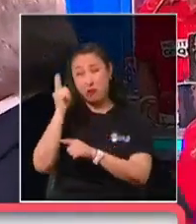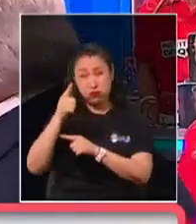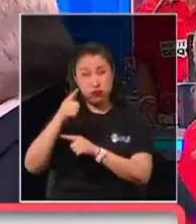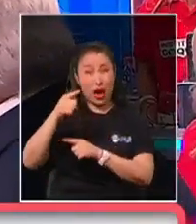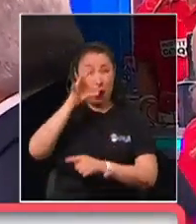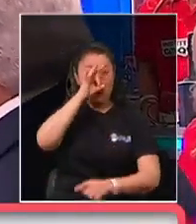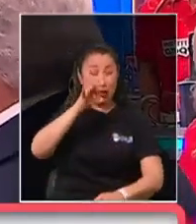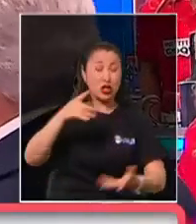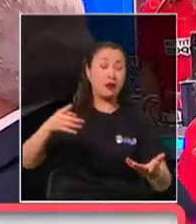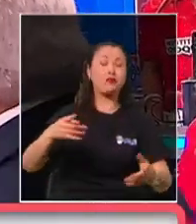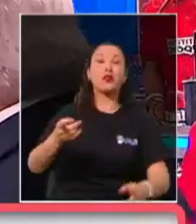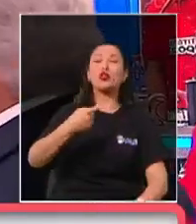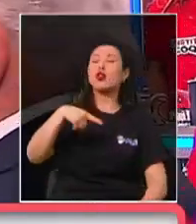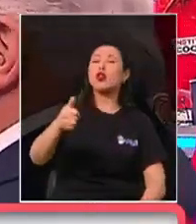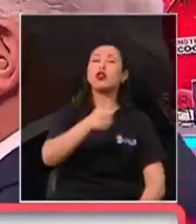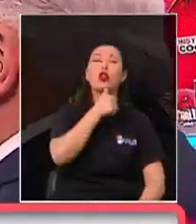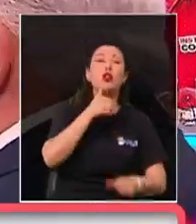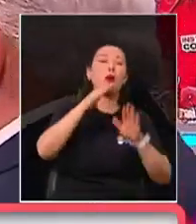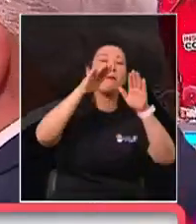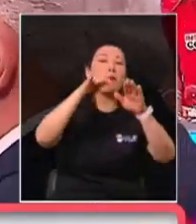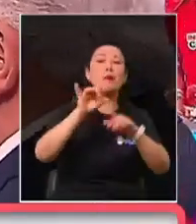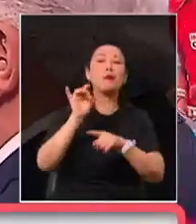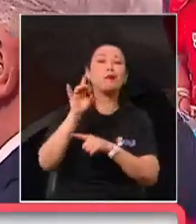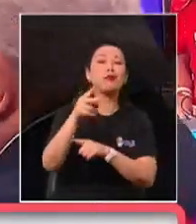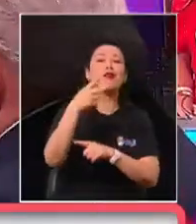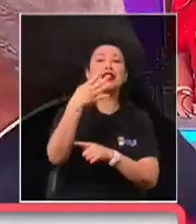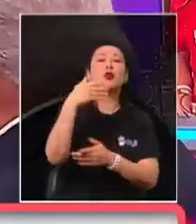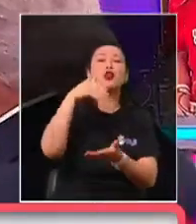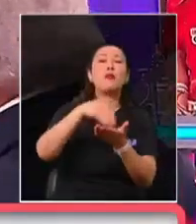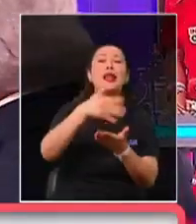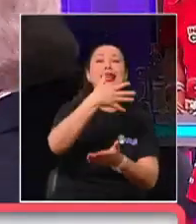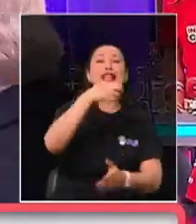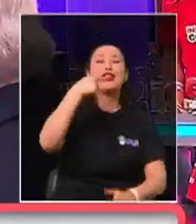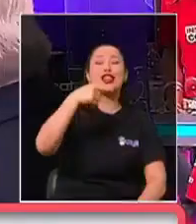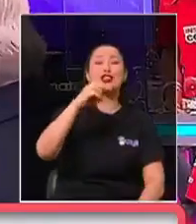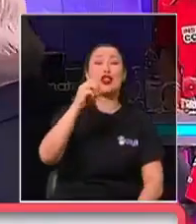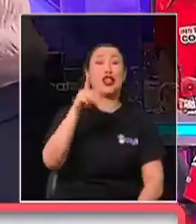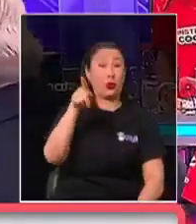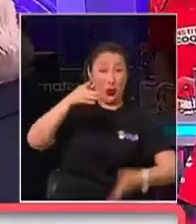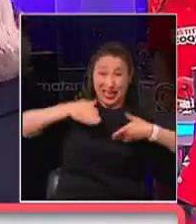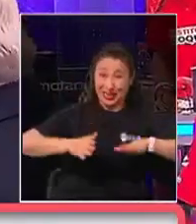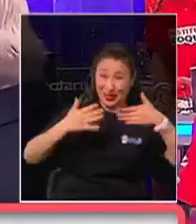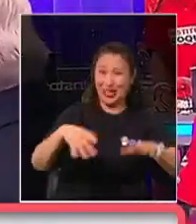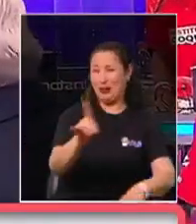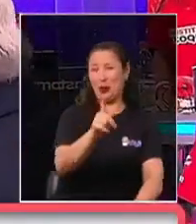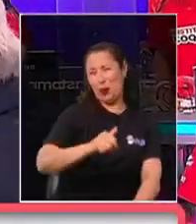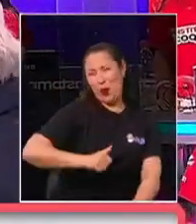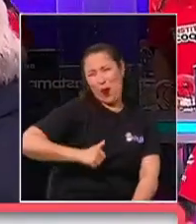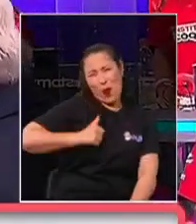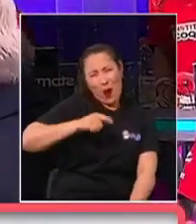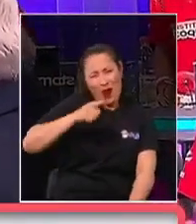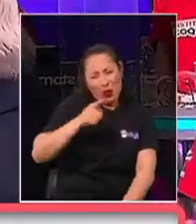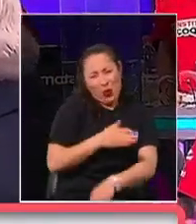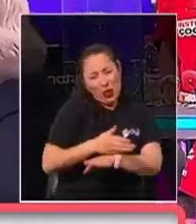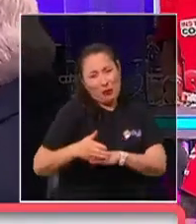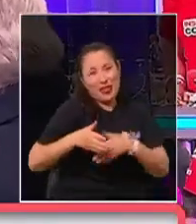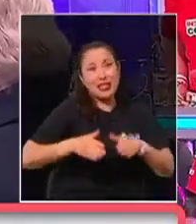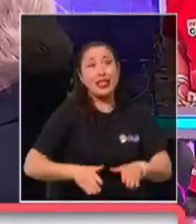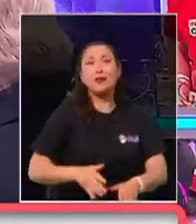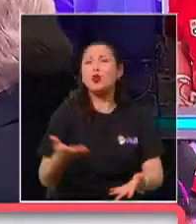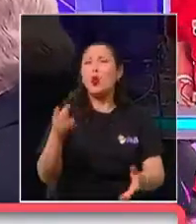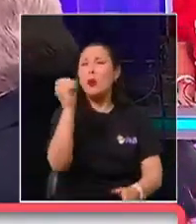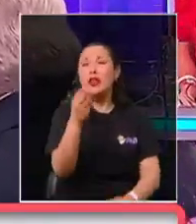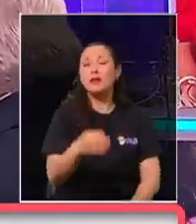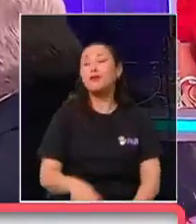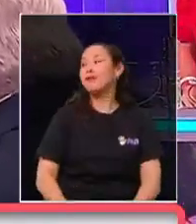cuenta 24.500-03? Tú eras, no habías nacido, pero ¿qué te parece todo, influencer? No, es bonito todo esto,